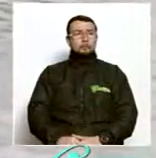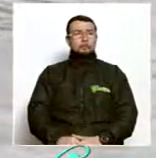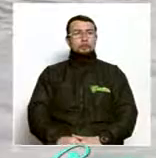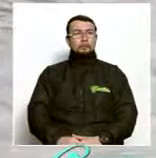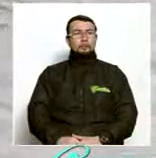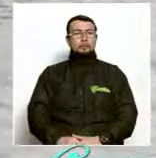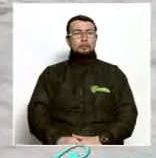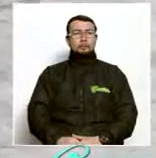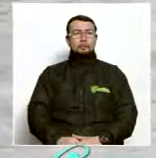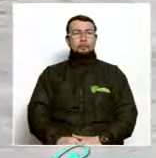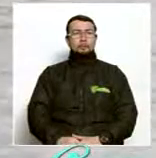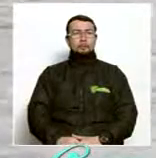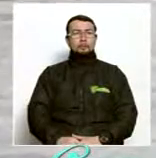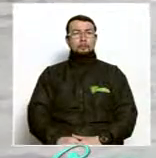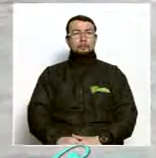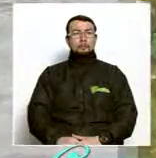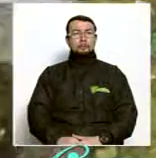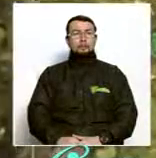Ábrete,